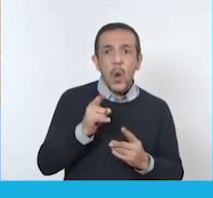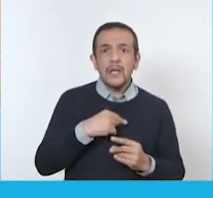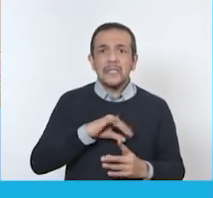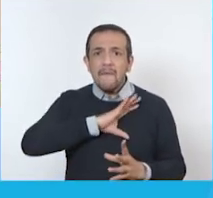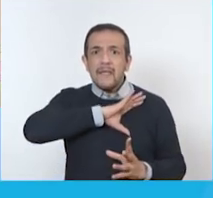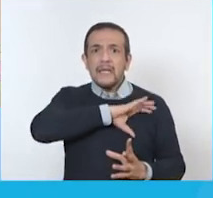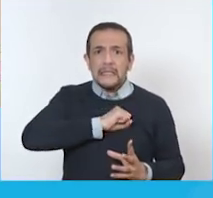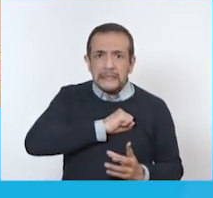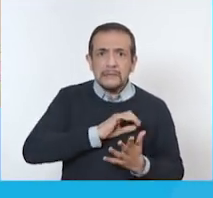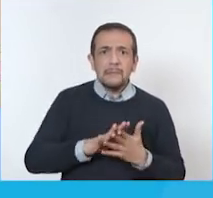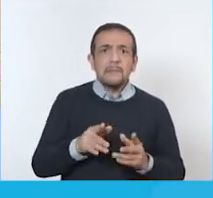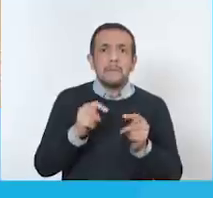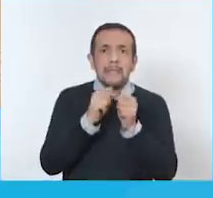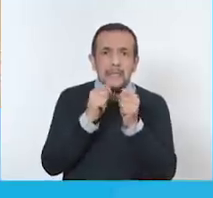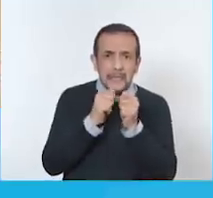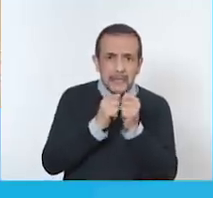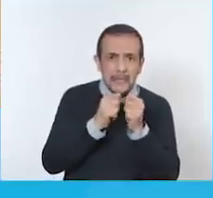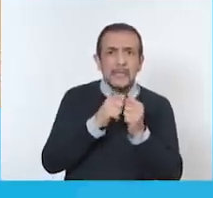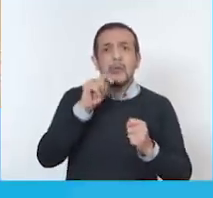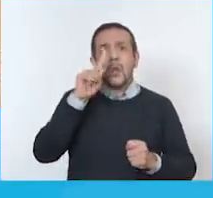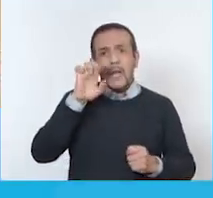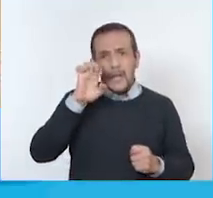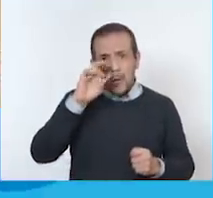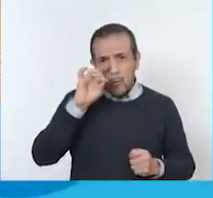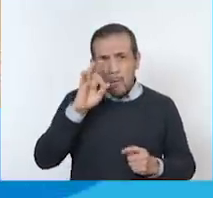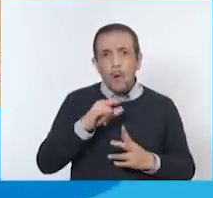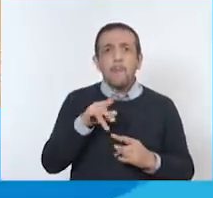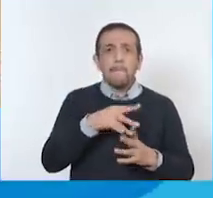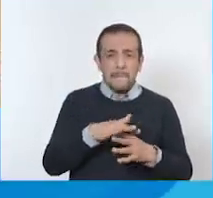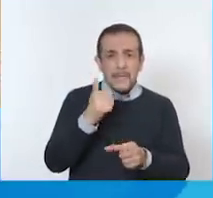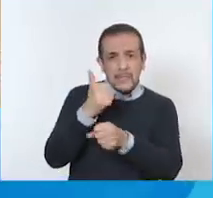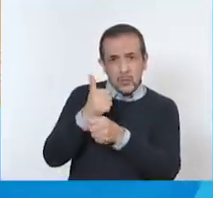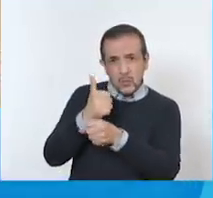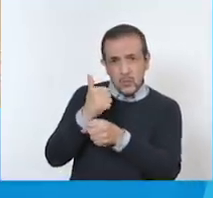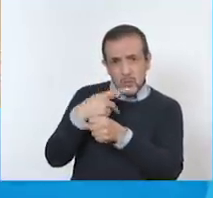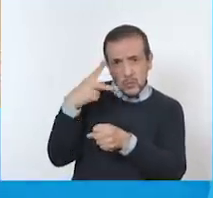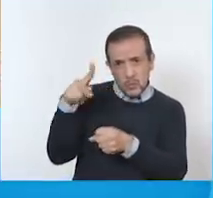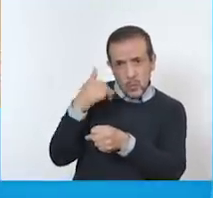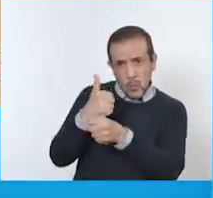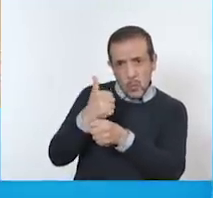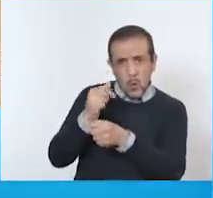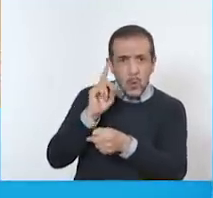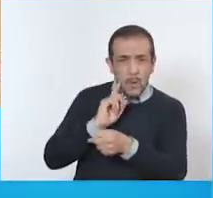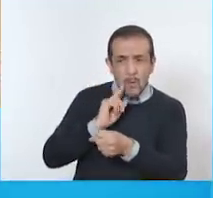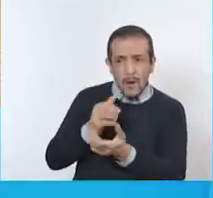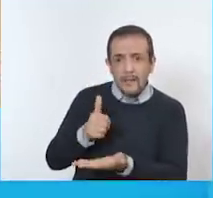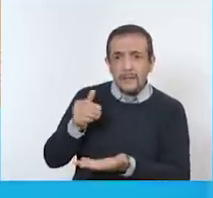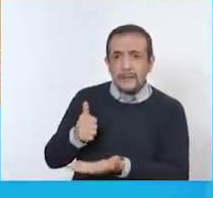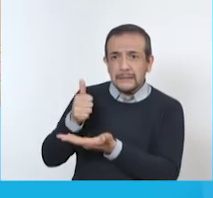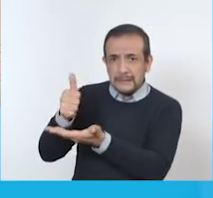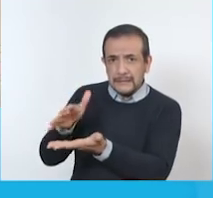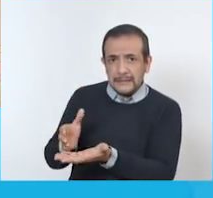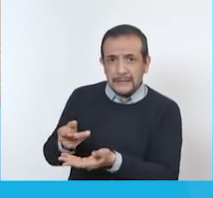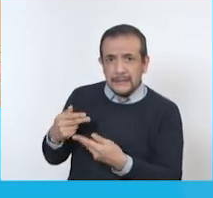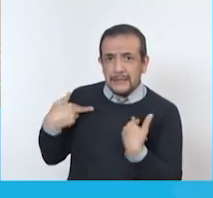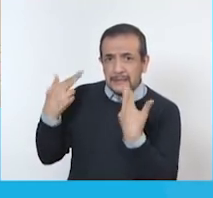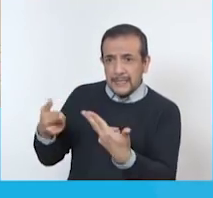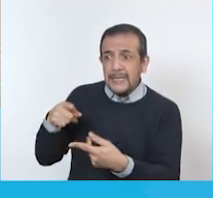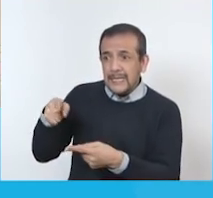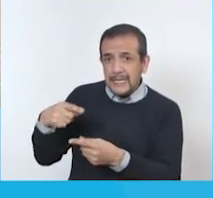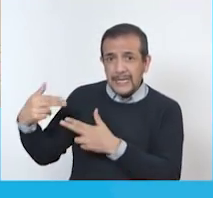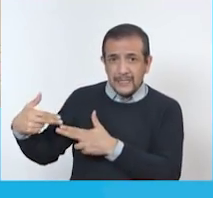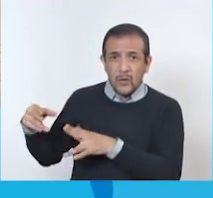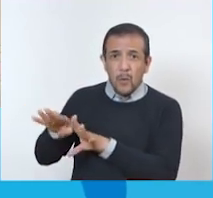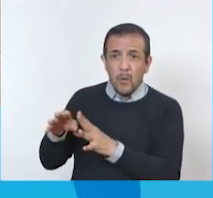florero consentido de mi tío Don Leopoldo. El florero que le regaló su abuelita. Y el florero que a su abuelita le regaló